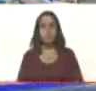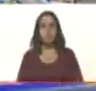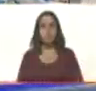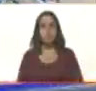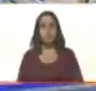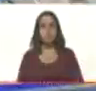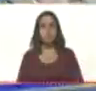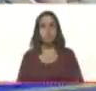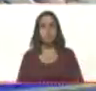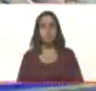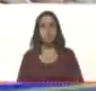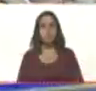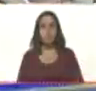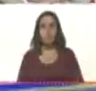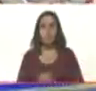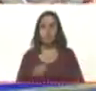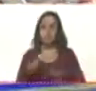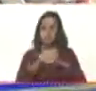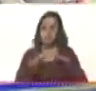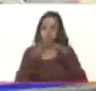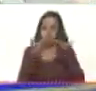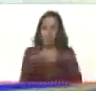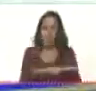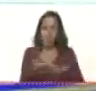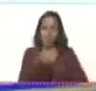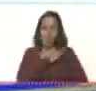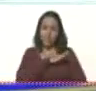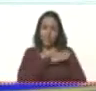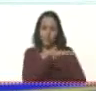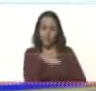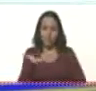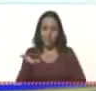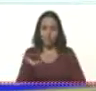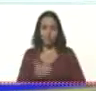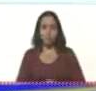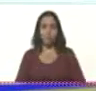Son un regalito que le tengo a ustedes.